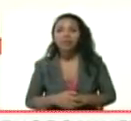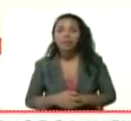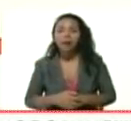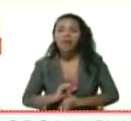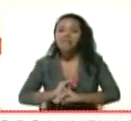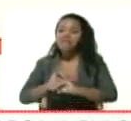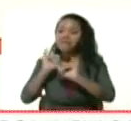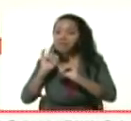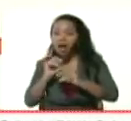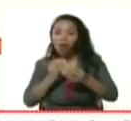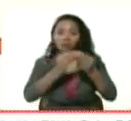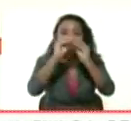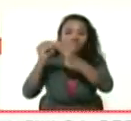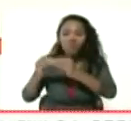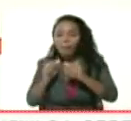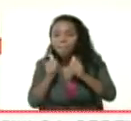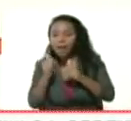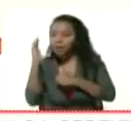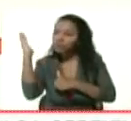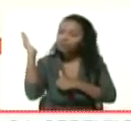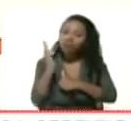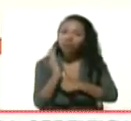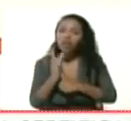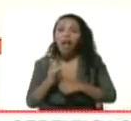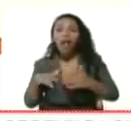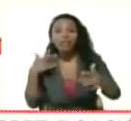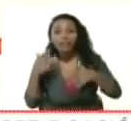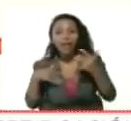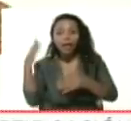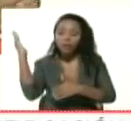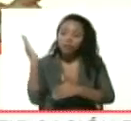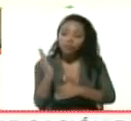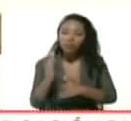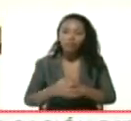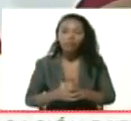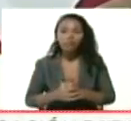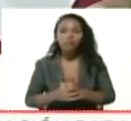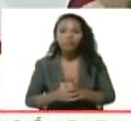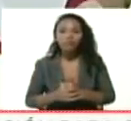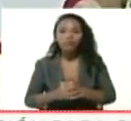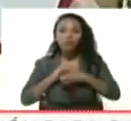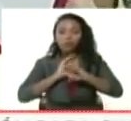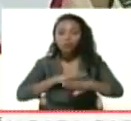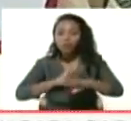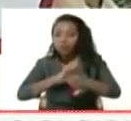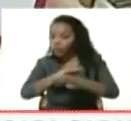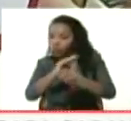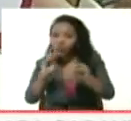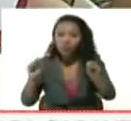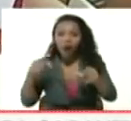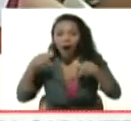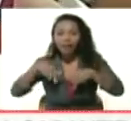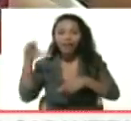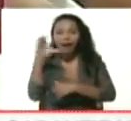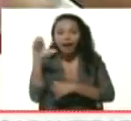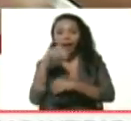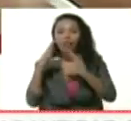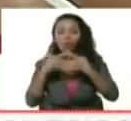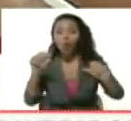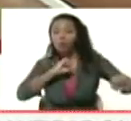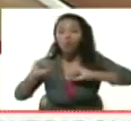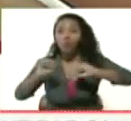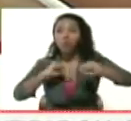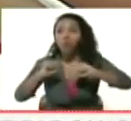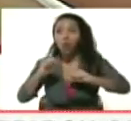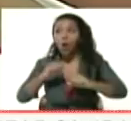afinar detalles a lo que viene, a los hechos y a los eventos que vienen. Convoca aquí en Caracas a todos los